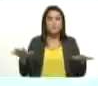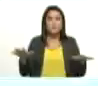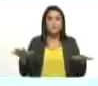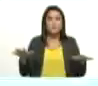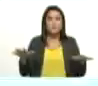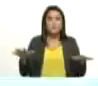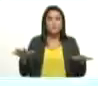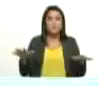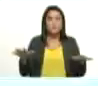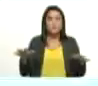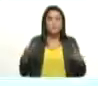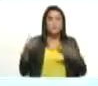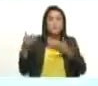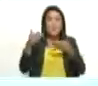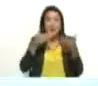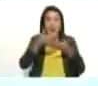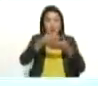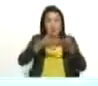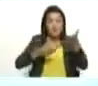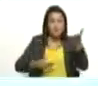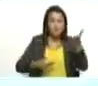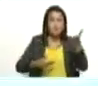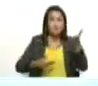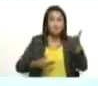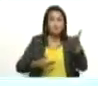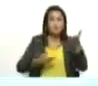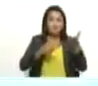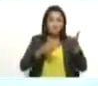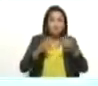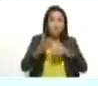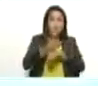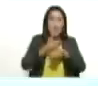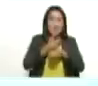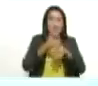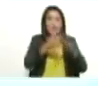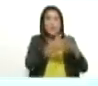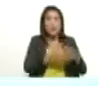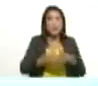una carta que el gobierno de Estados Unidos